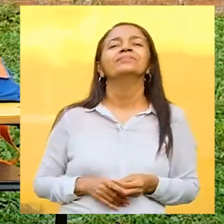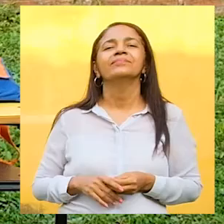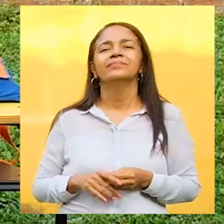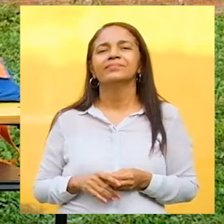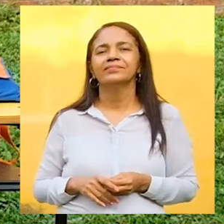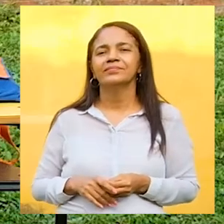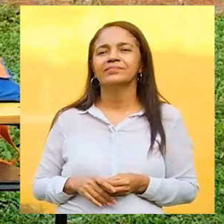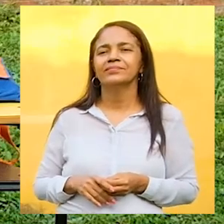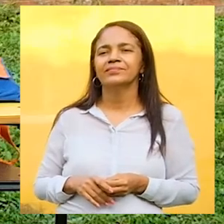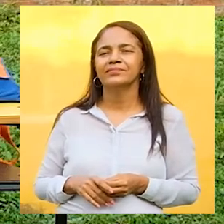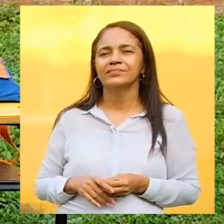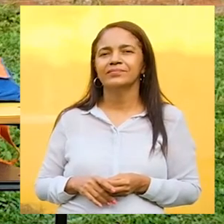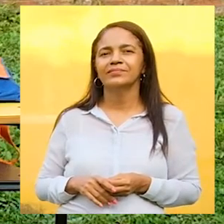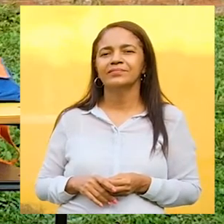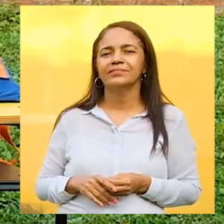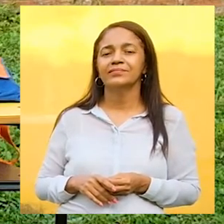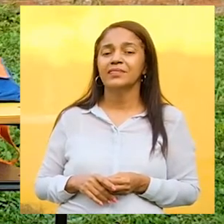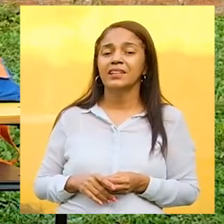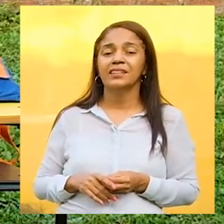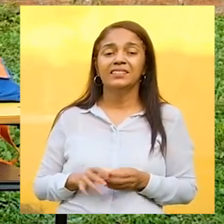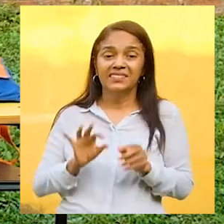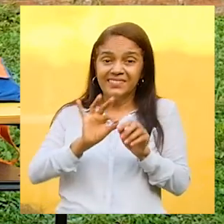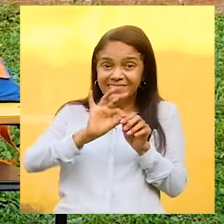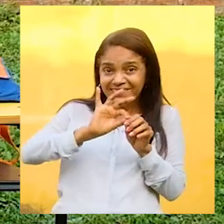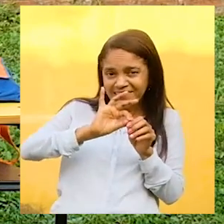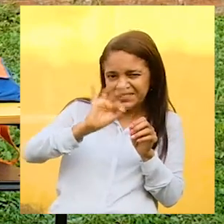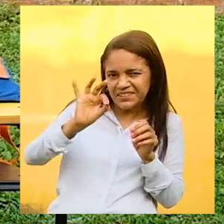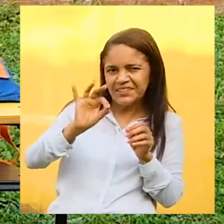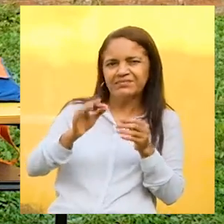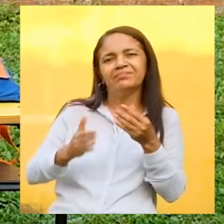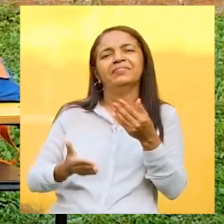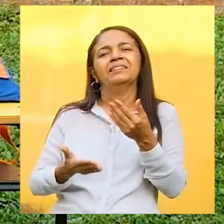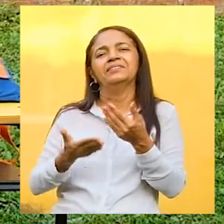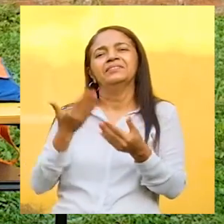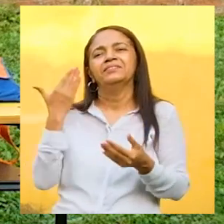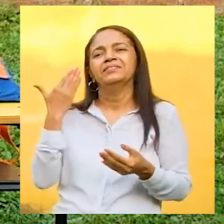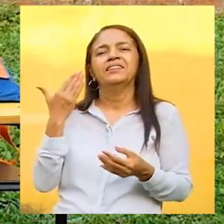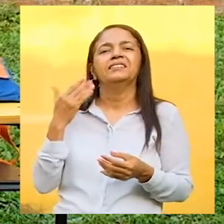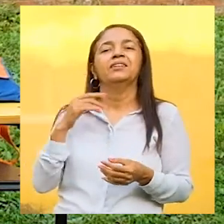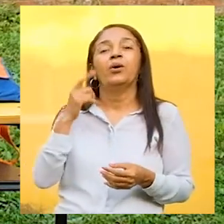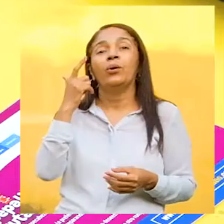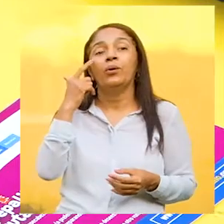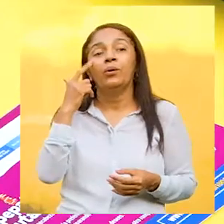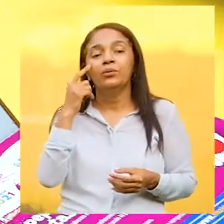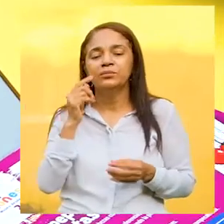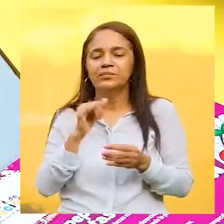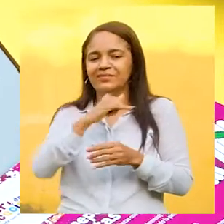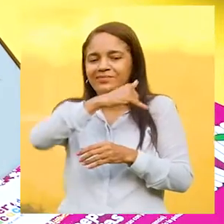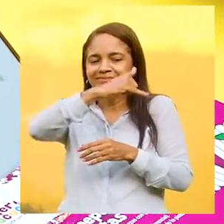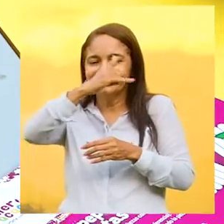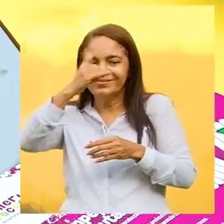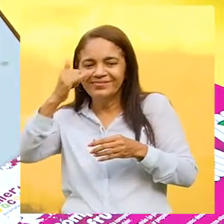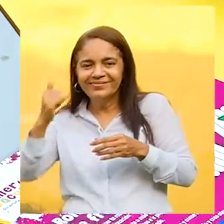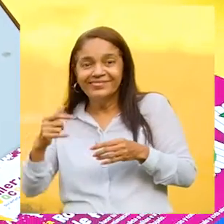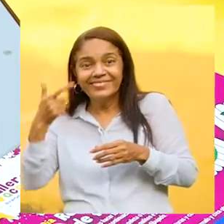patilla. Es en sticker, entonces vamos a tener en cuenta los bordes